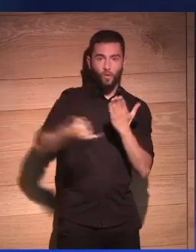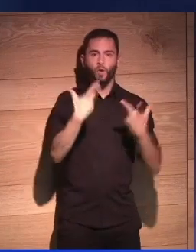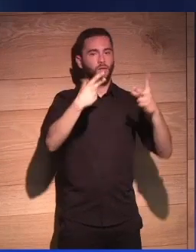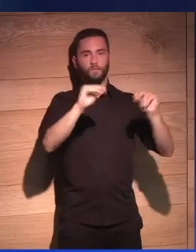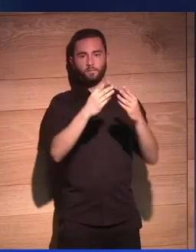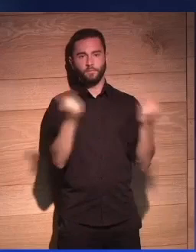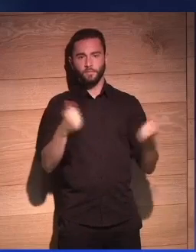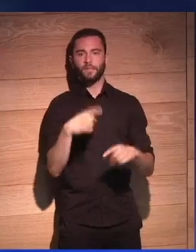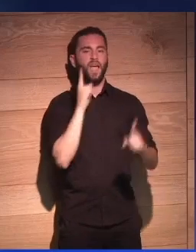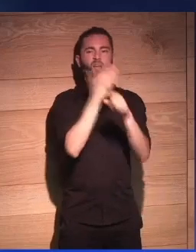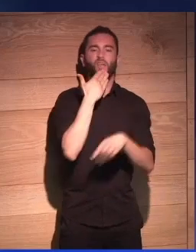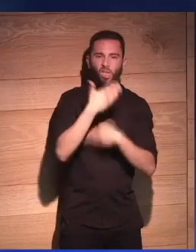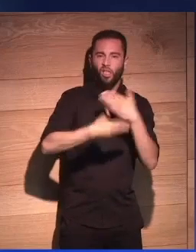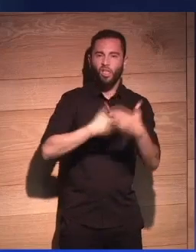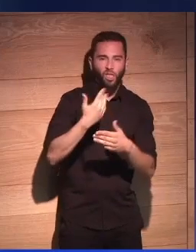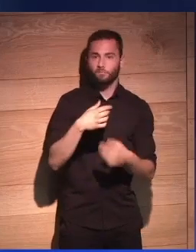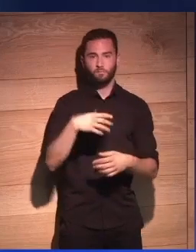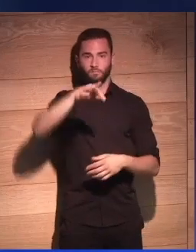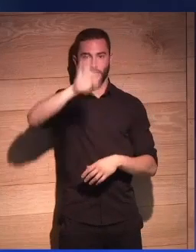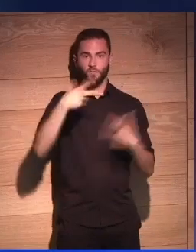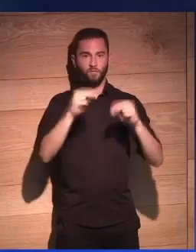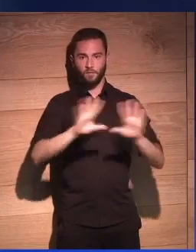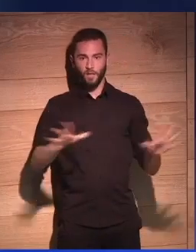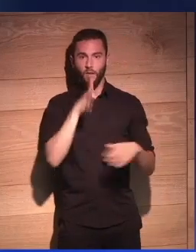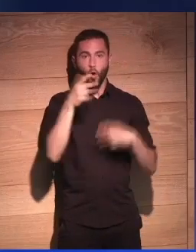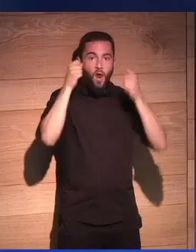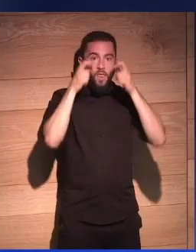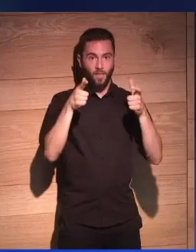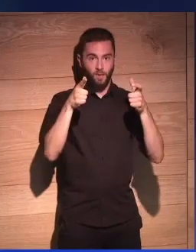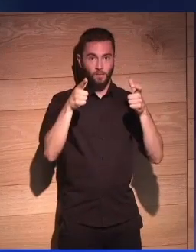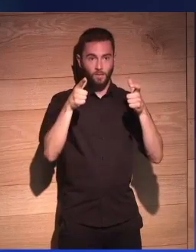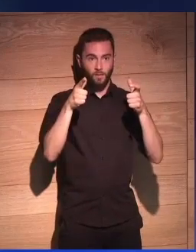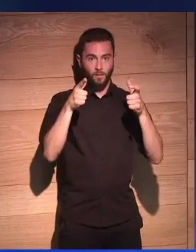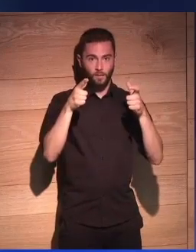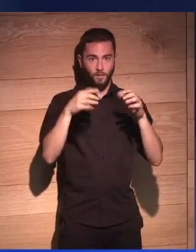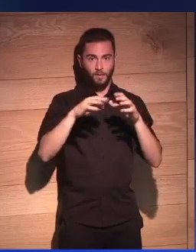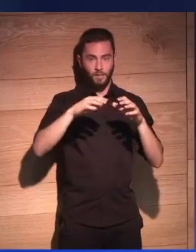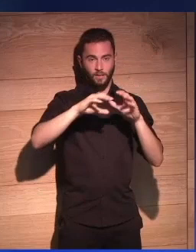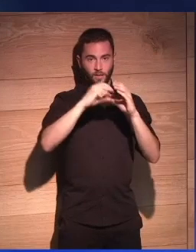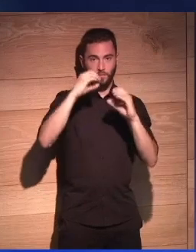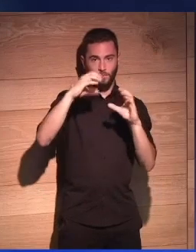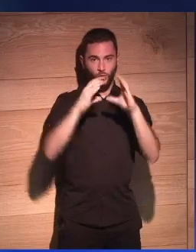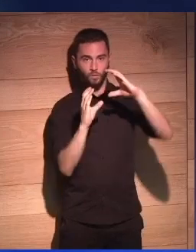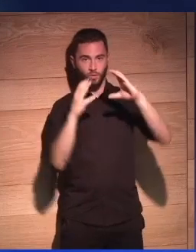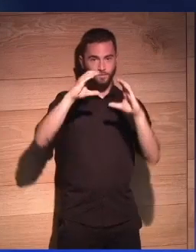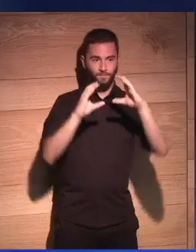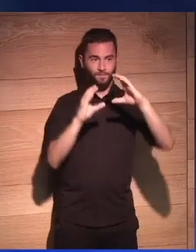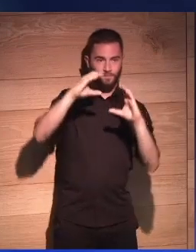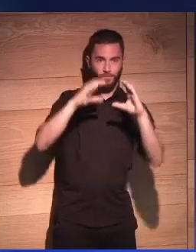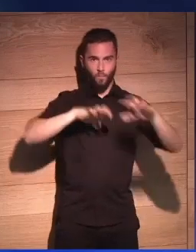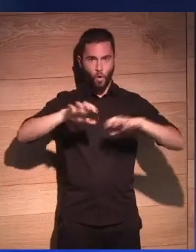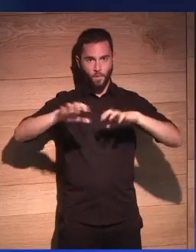hablan más de anti-aging, de anti-envejecimiento, porque se han dado cuenta de que las placas tectónicas se están moviendo y ellos